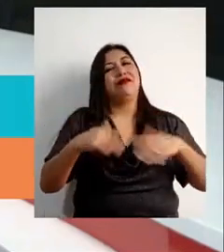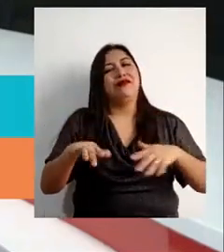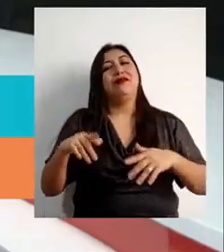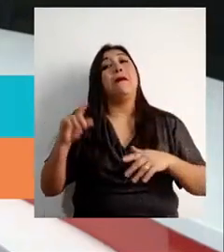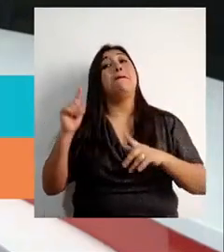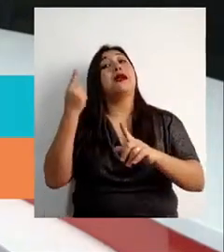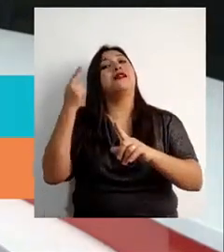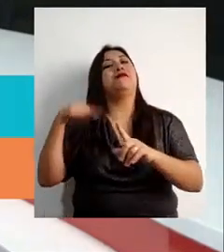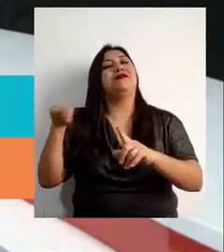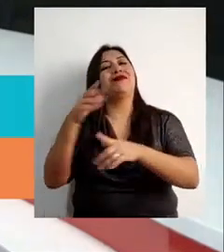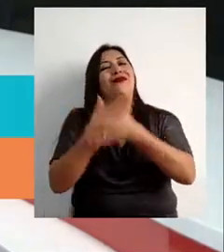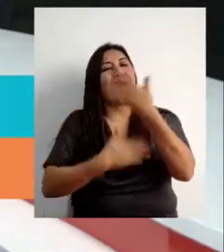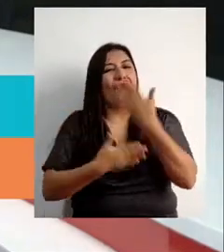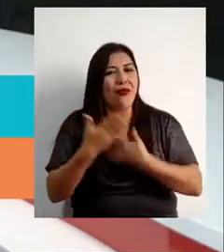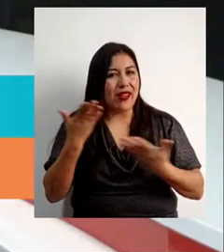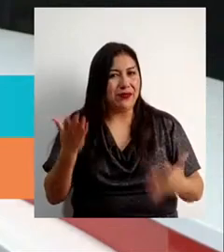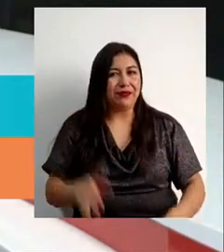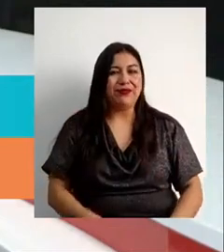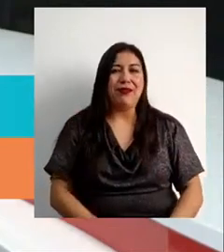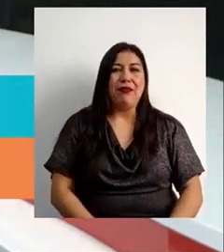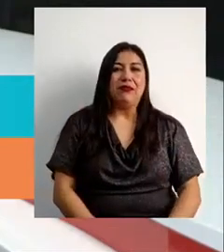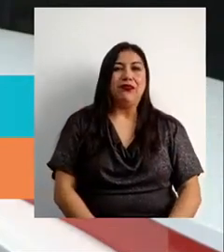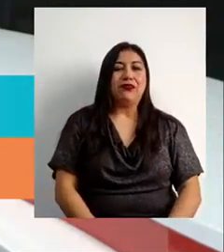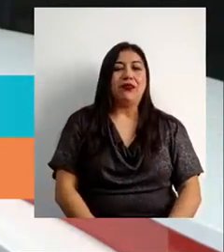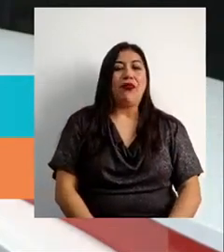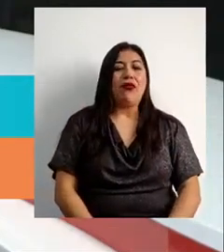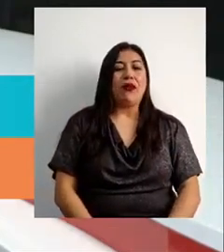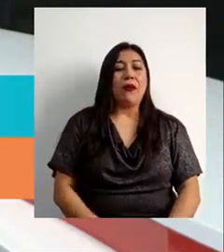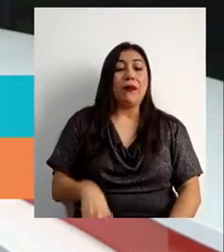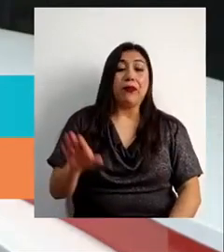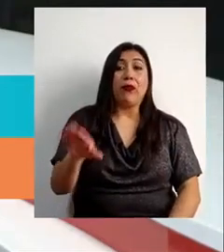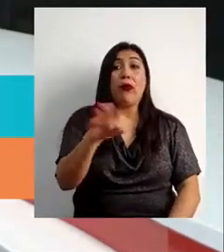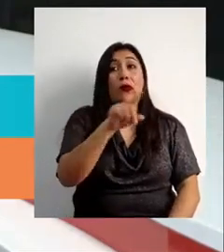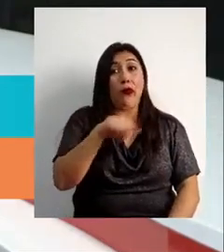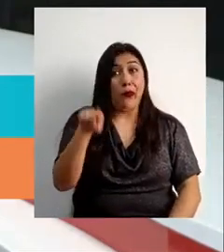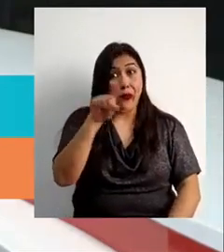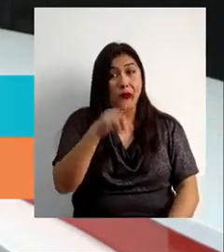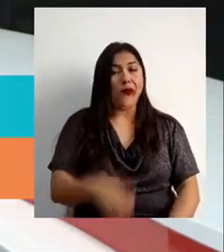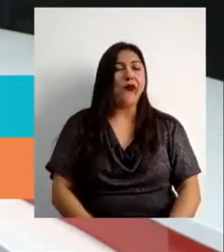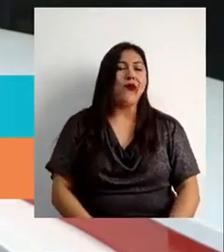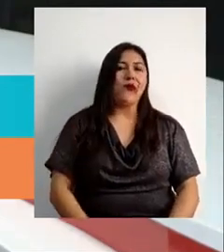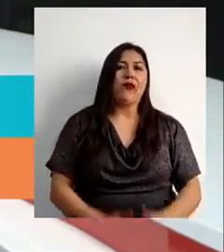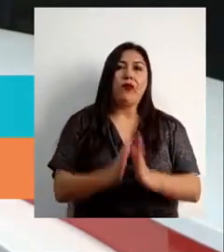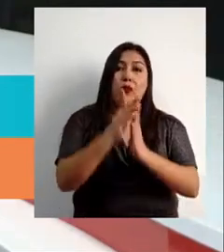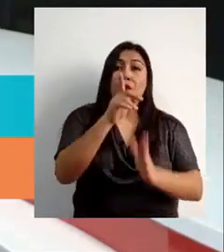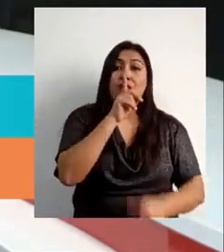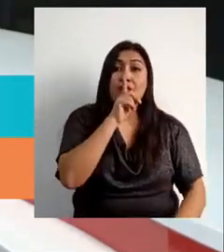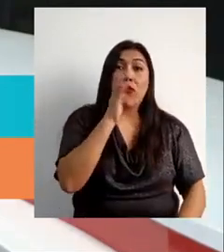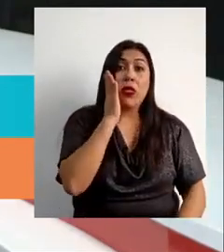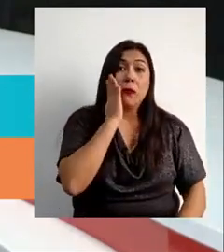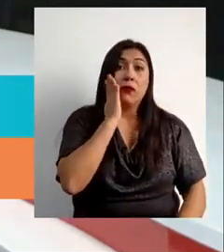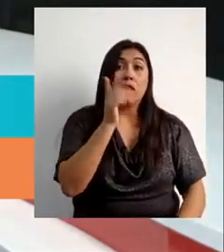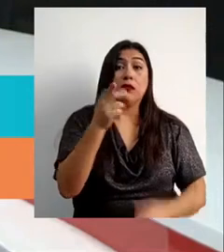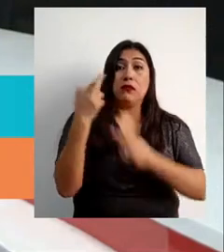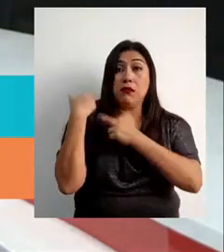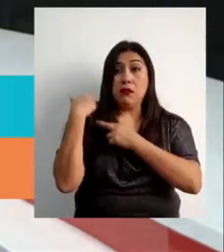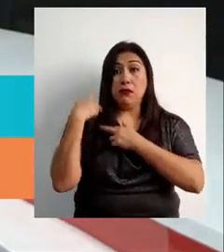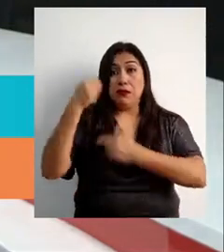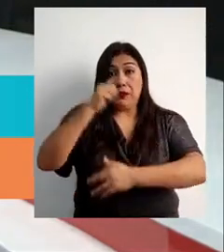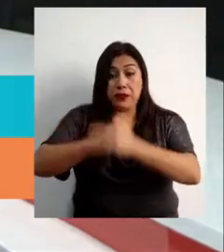con discapacidad. Padres de familia, háganle pasar a nuestros niños un bonito